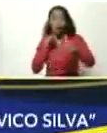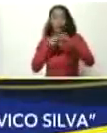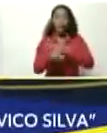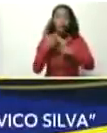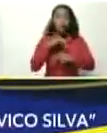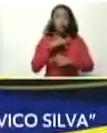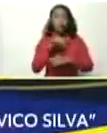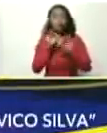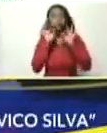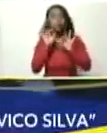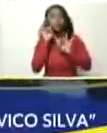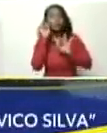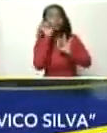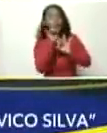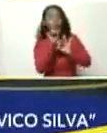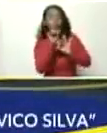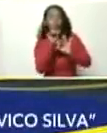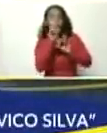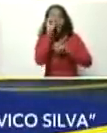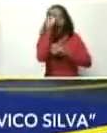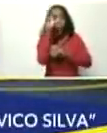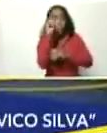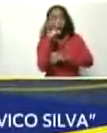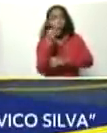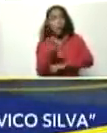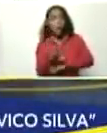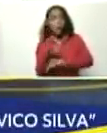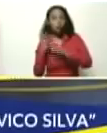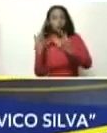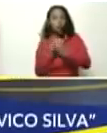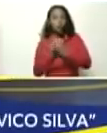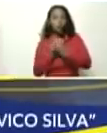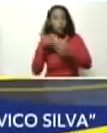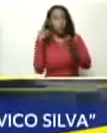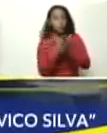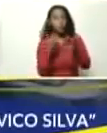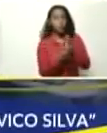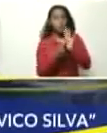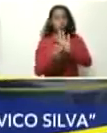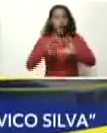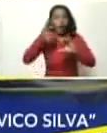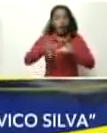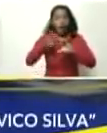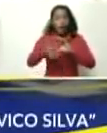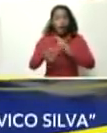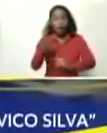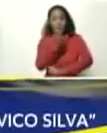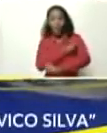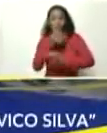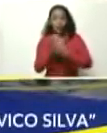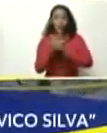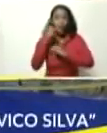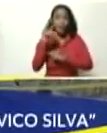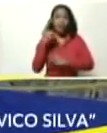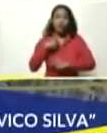pero nosotros teníamos especie ahí de un semáforo. Los compañeros mostraban su carnet de vacunación y decían,